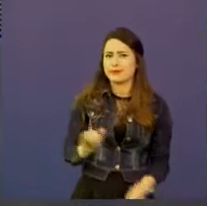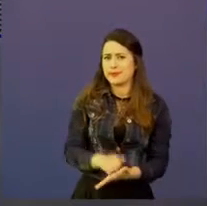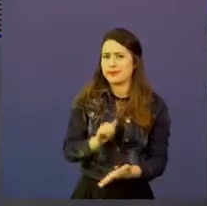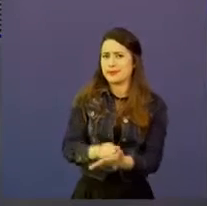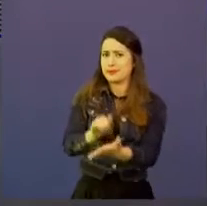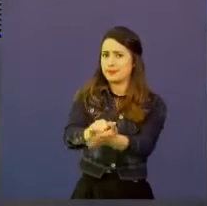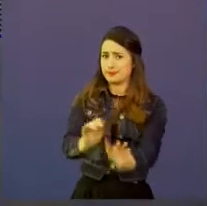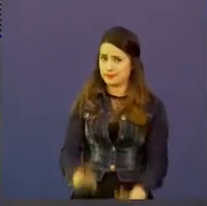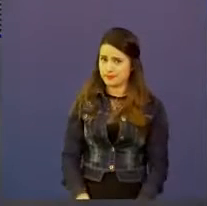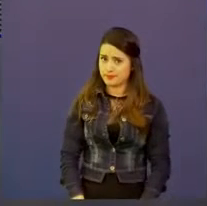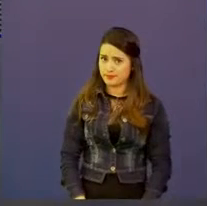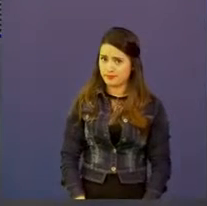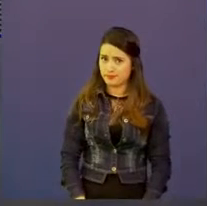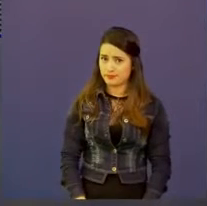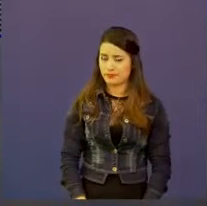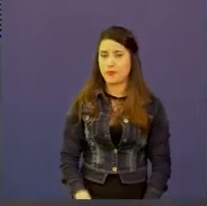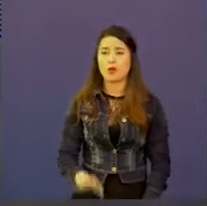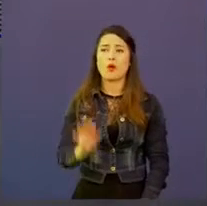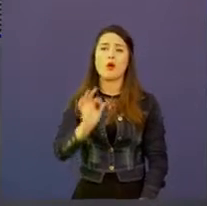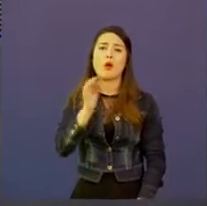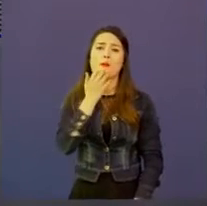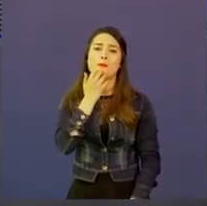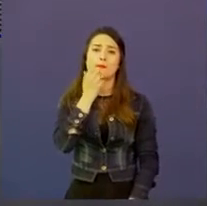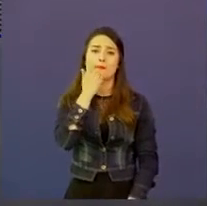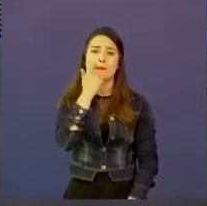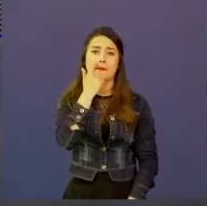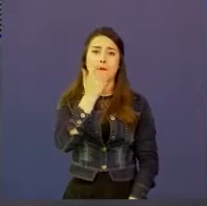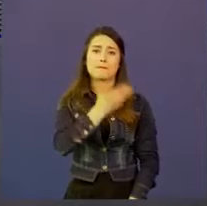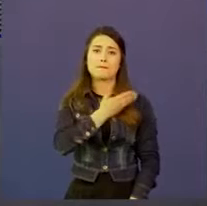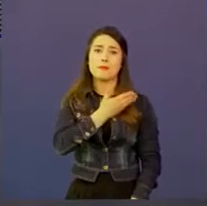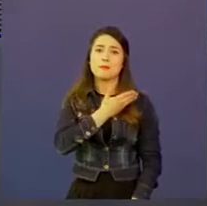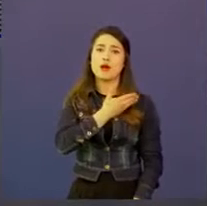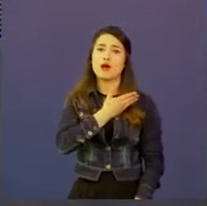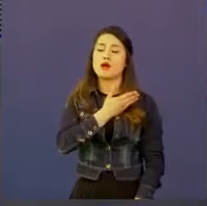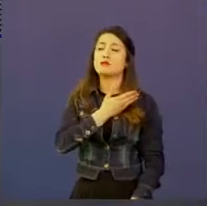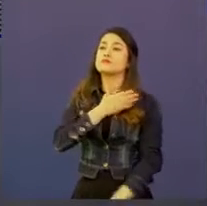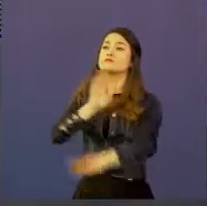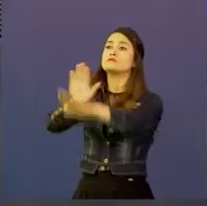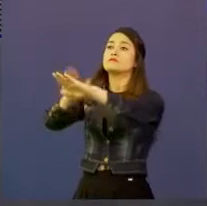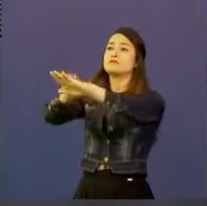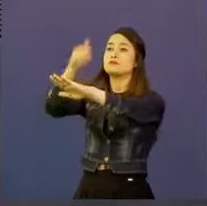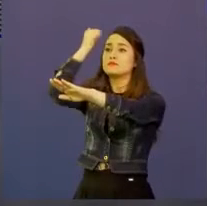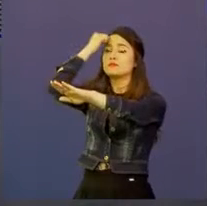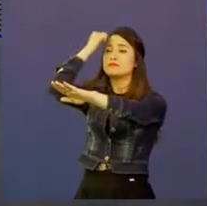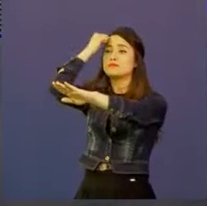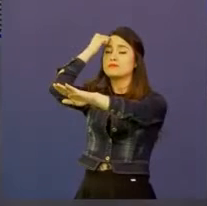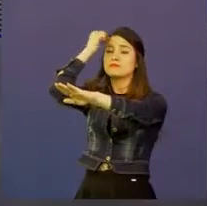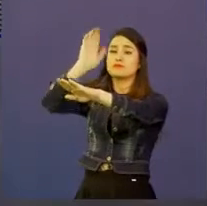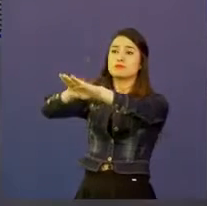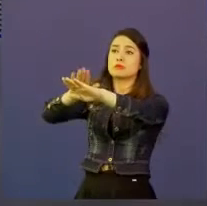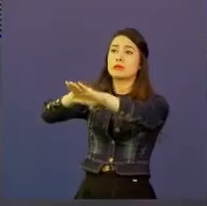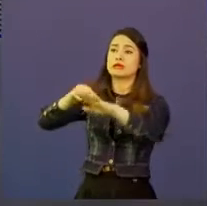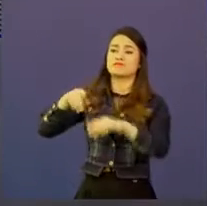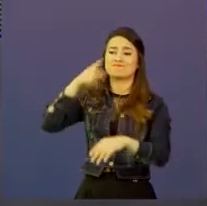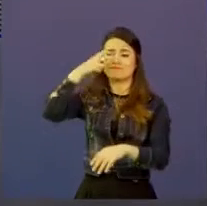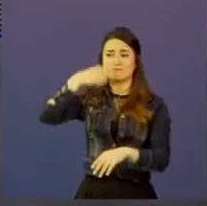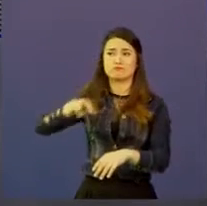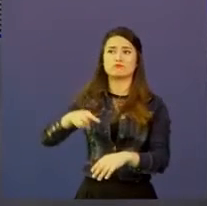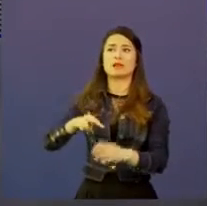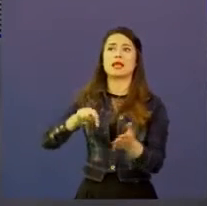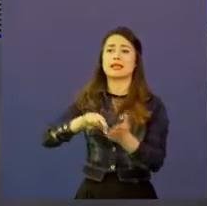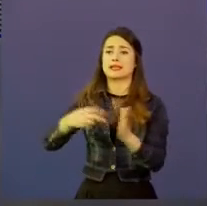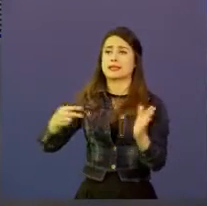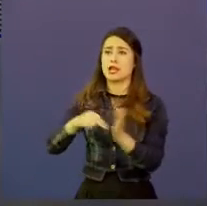señores docentes, la tecnología está siendo mal usada, ojo que tenemos algunas dificultades porque